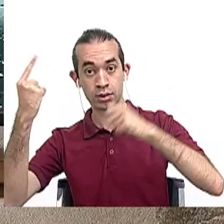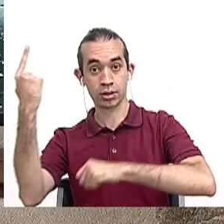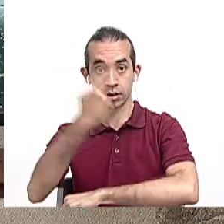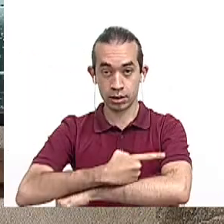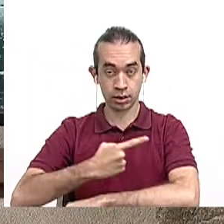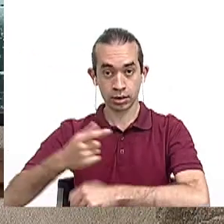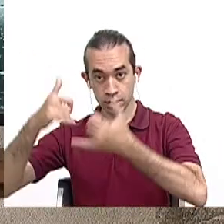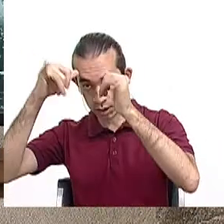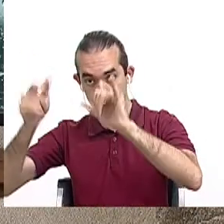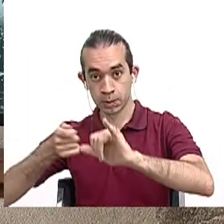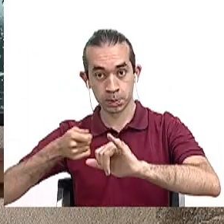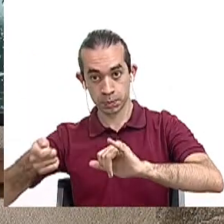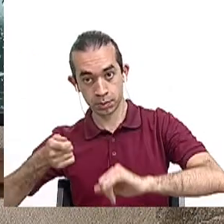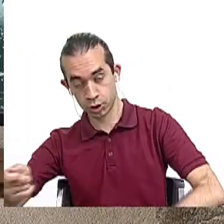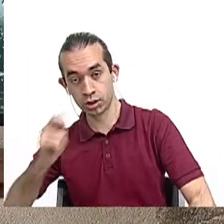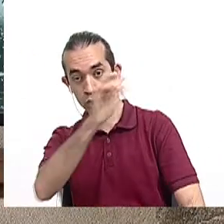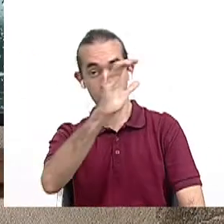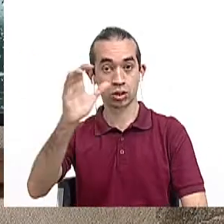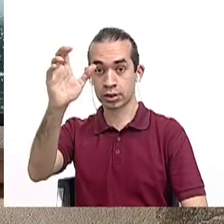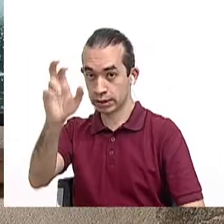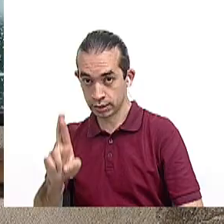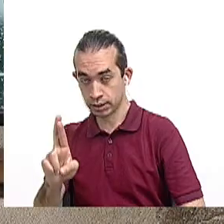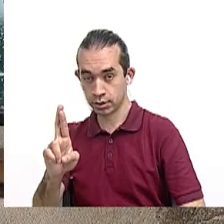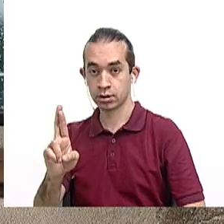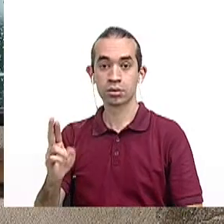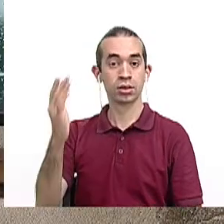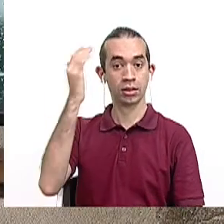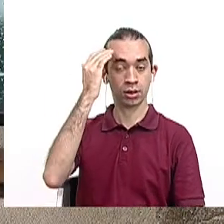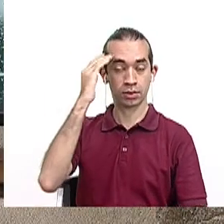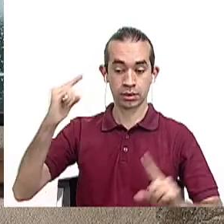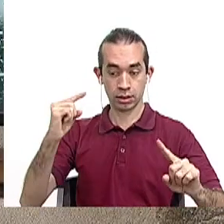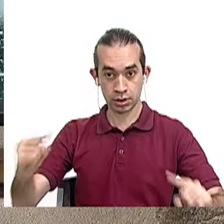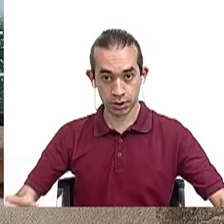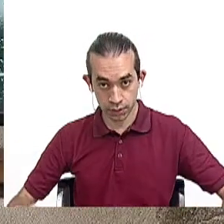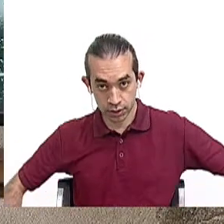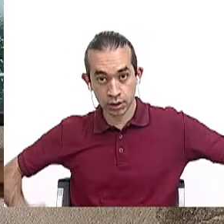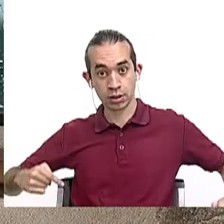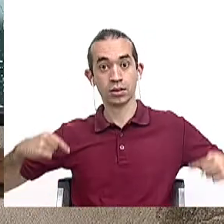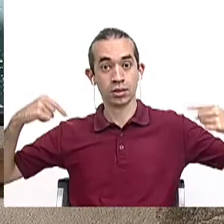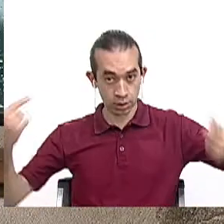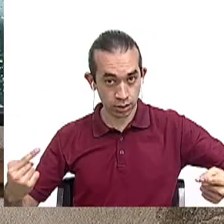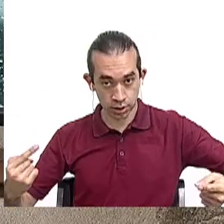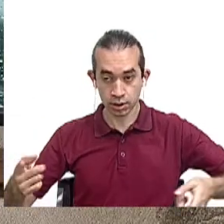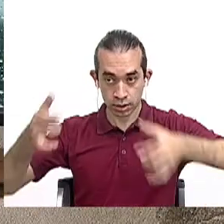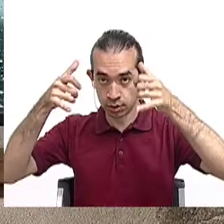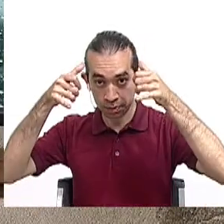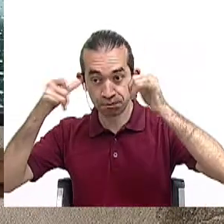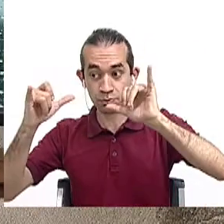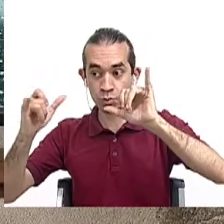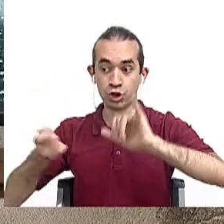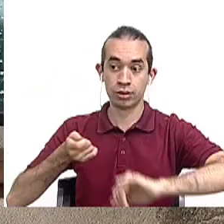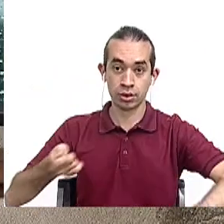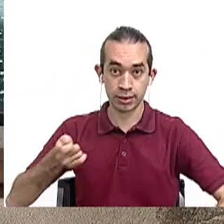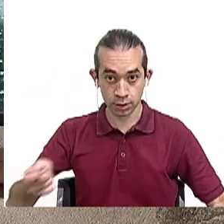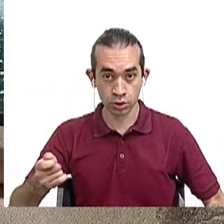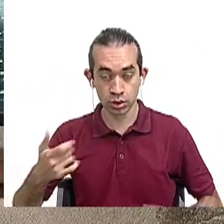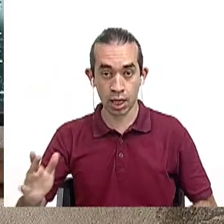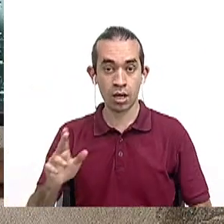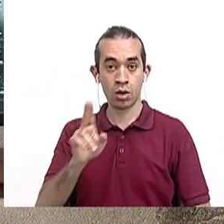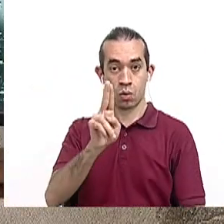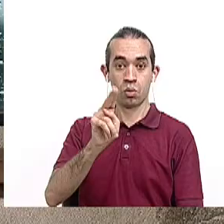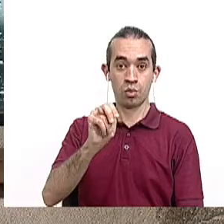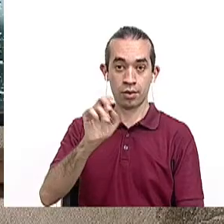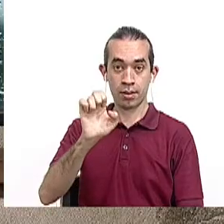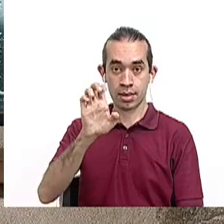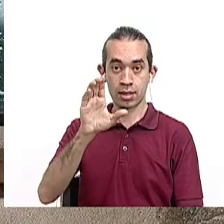Boyeo Costarricense. Tanto el boyeo como la carreta han sido declarados por la UNESCO como